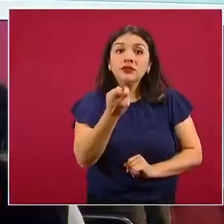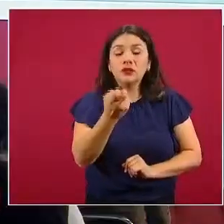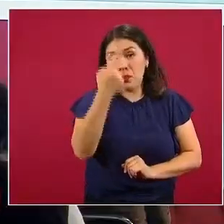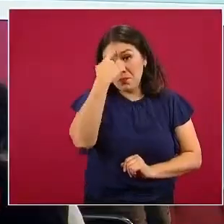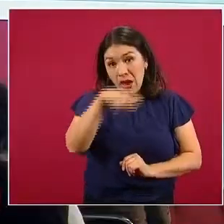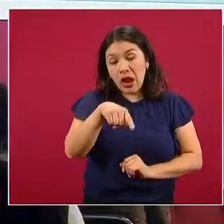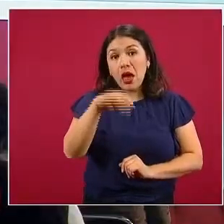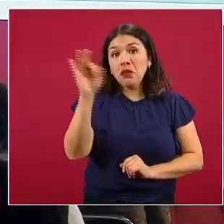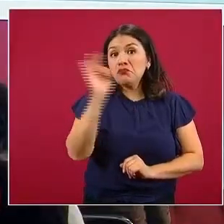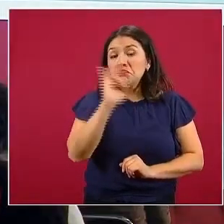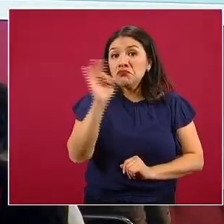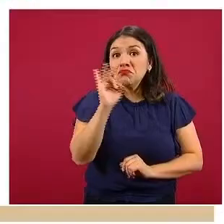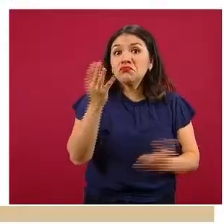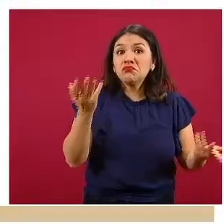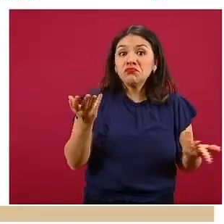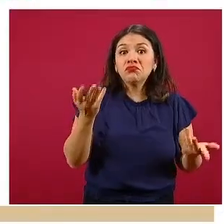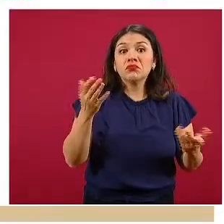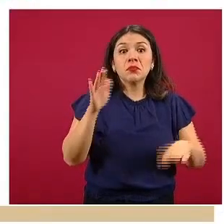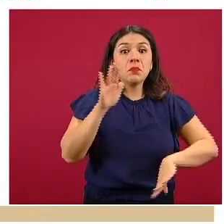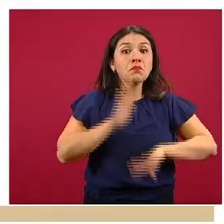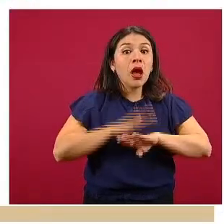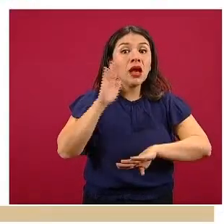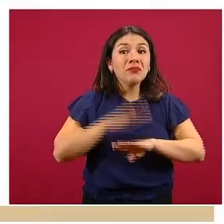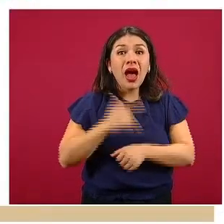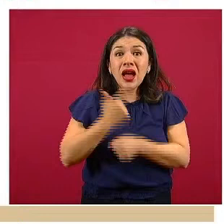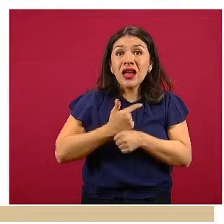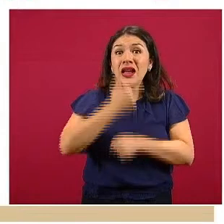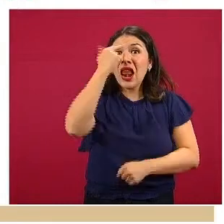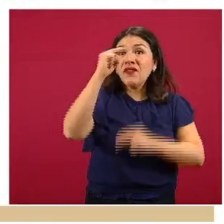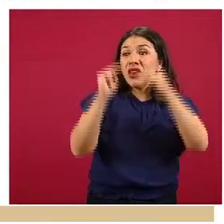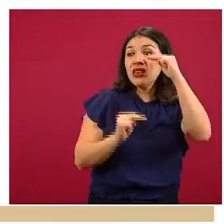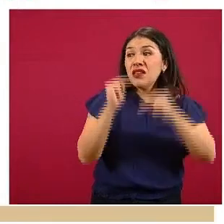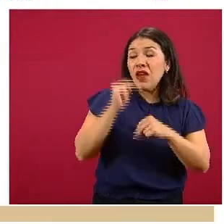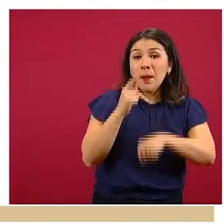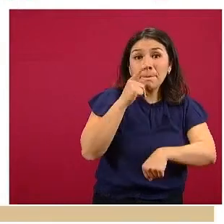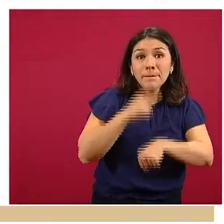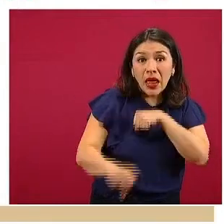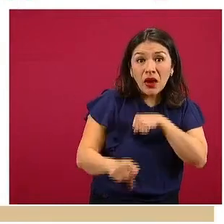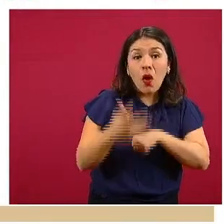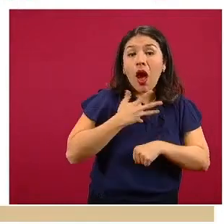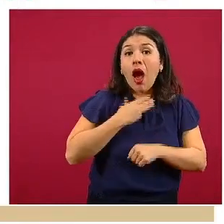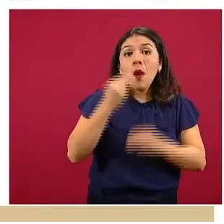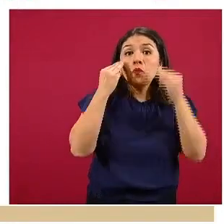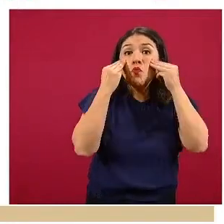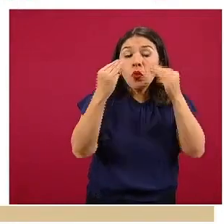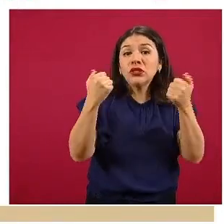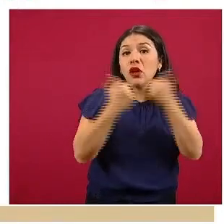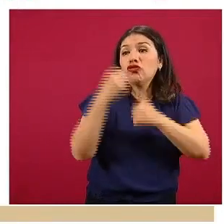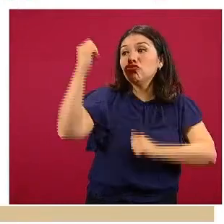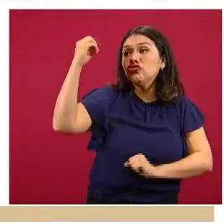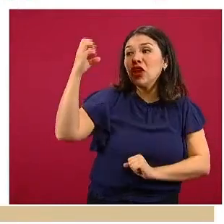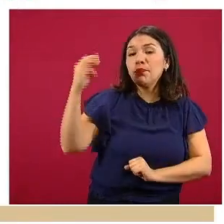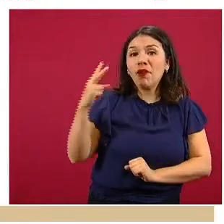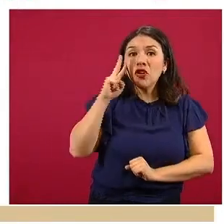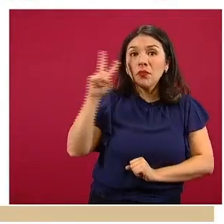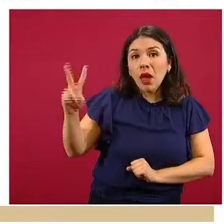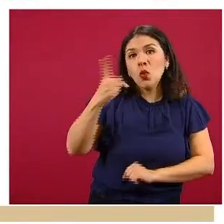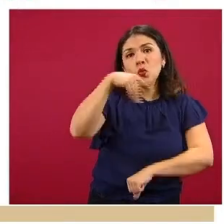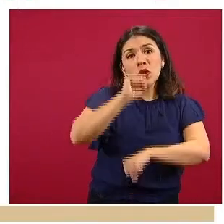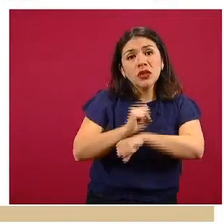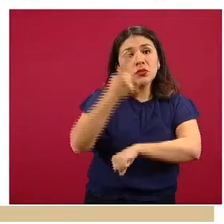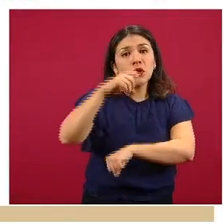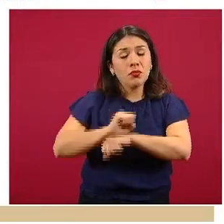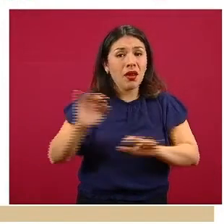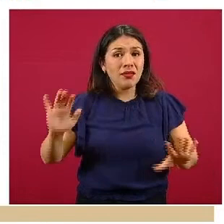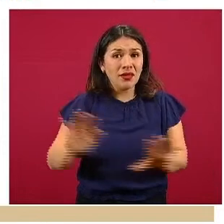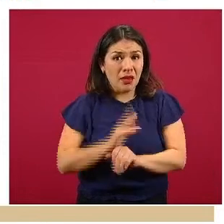la medida, en la magnitud que el riesgo epidémico se los está mostrando en el semáforo semanal.